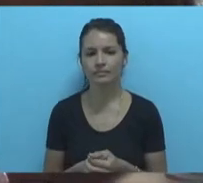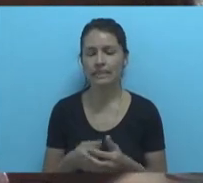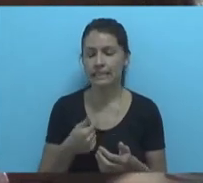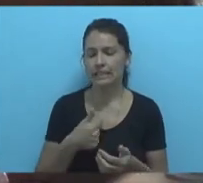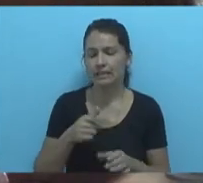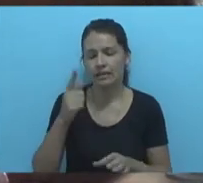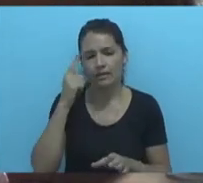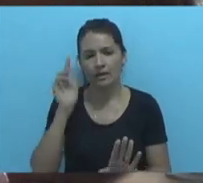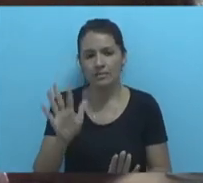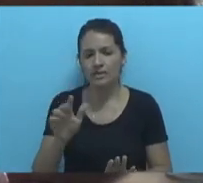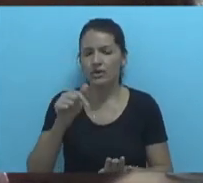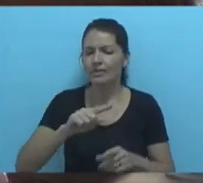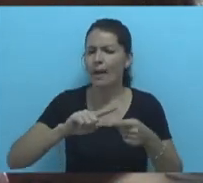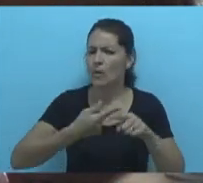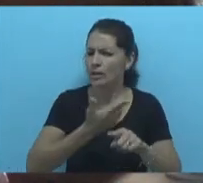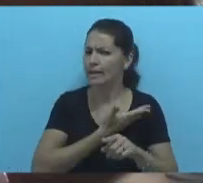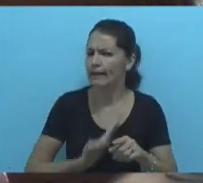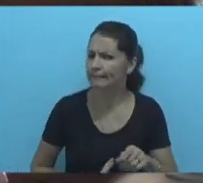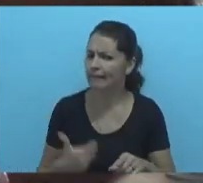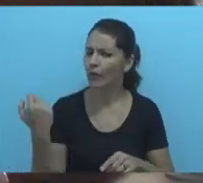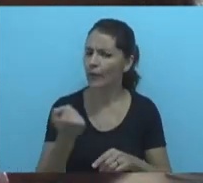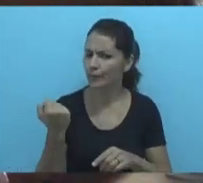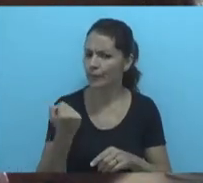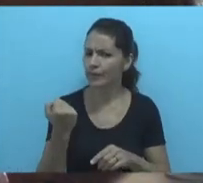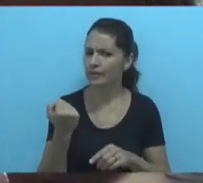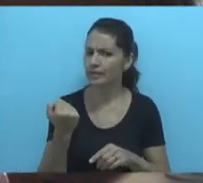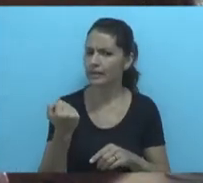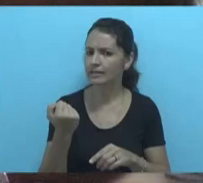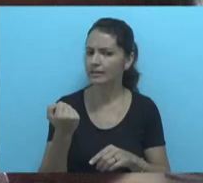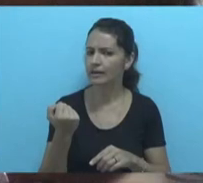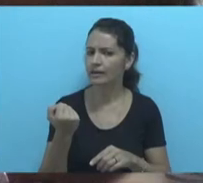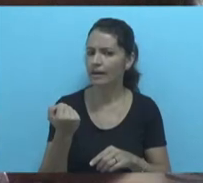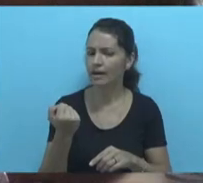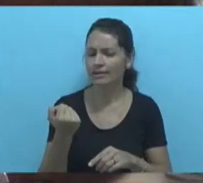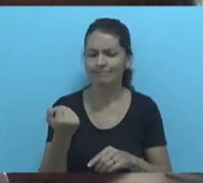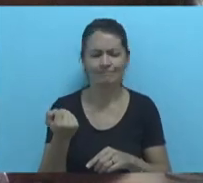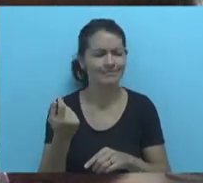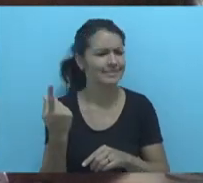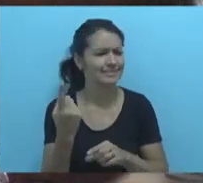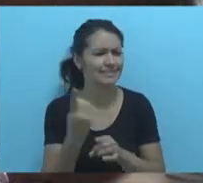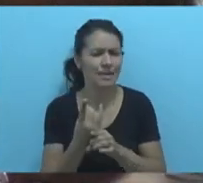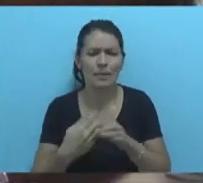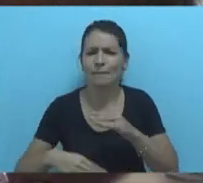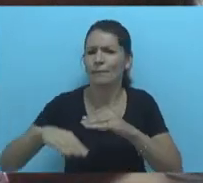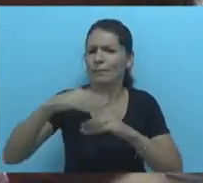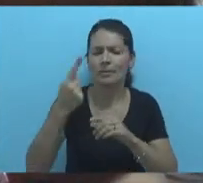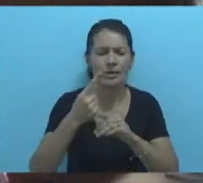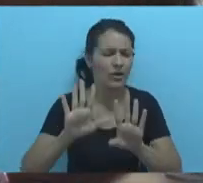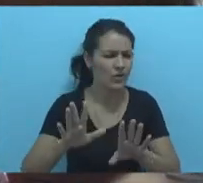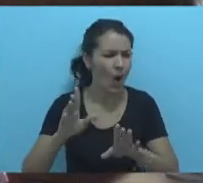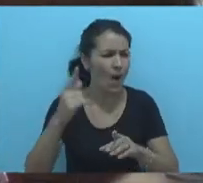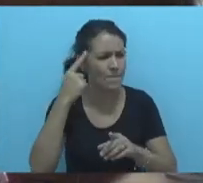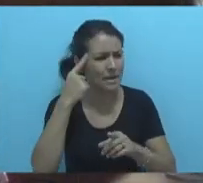esta problemática que hace a la pobreza estructural de la Argentina tiene que prevalecer por sobre las diferencias políticas y